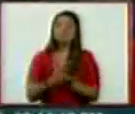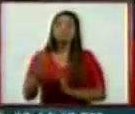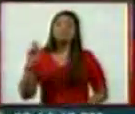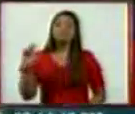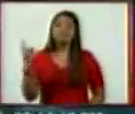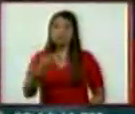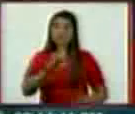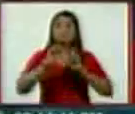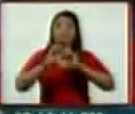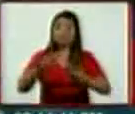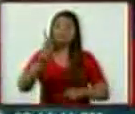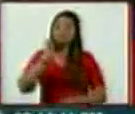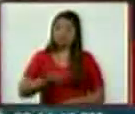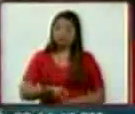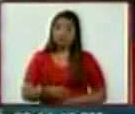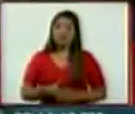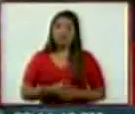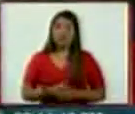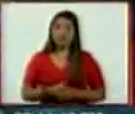vialidad también se lograron